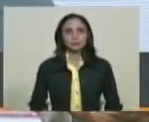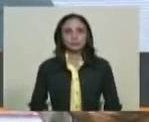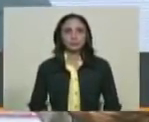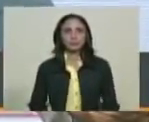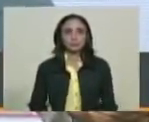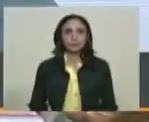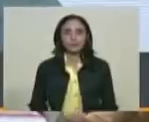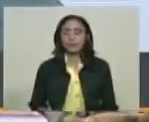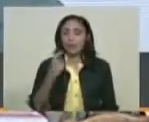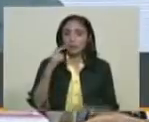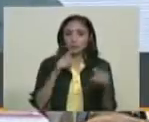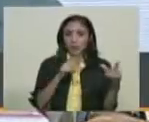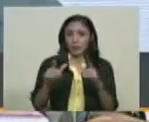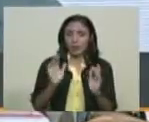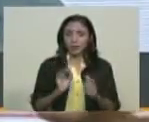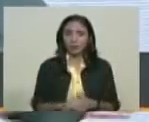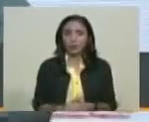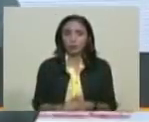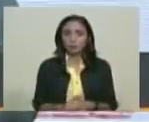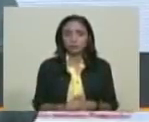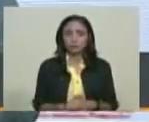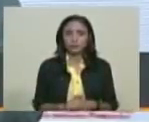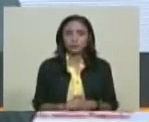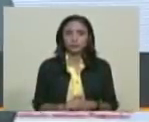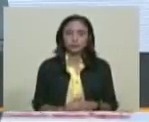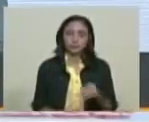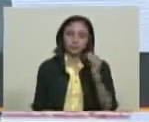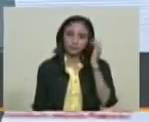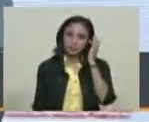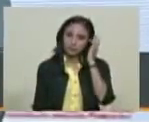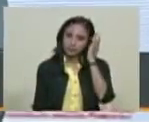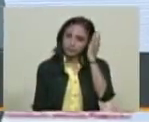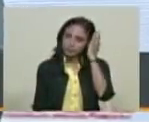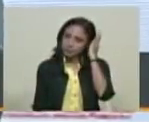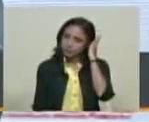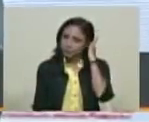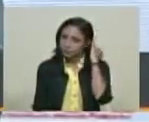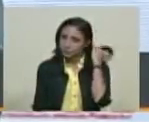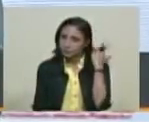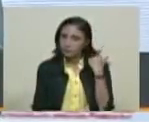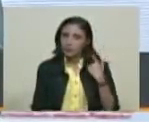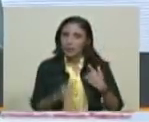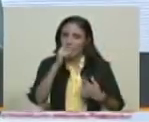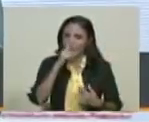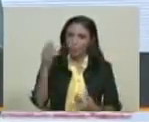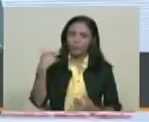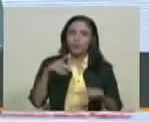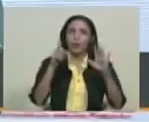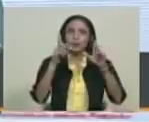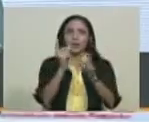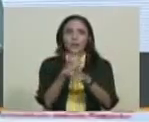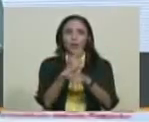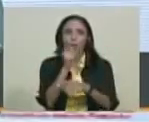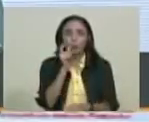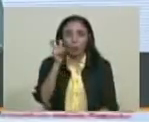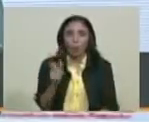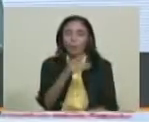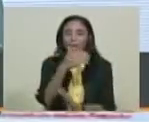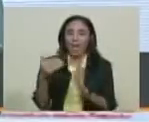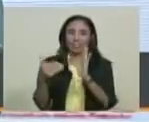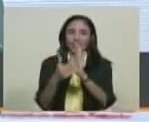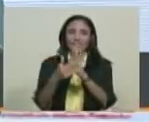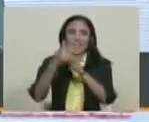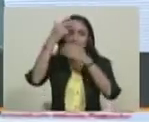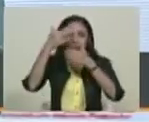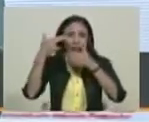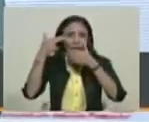Confeso, está. Un hombre que atacó el 6 de agosto del año pasado, un ataque terrorista